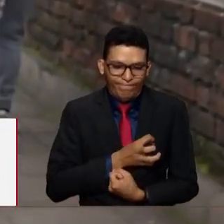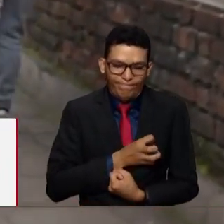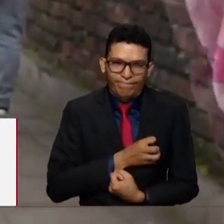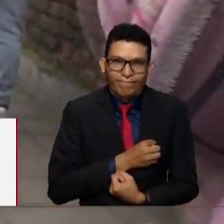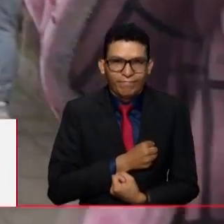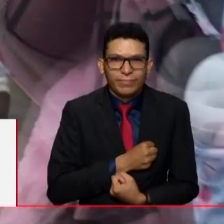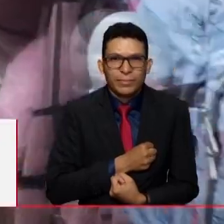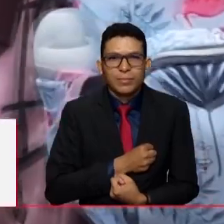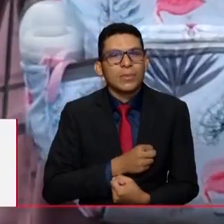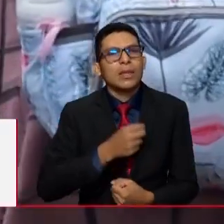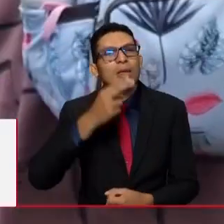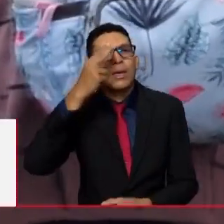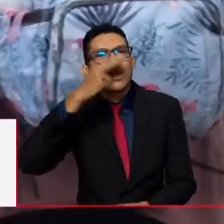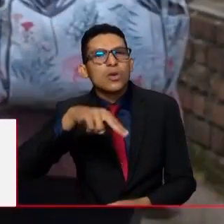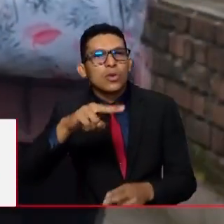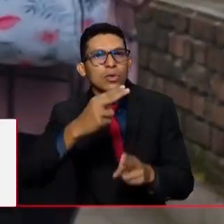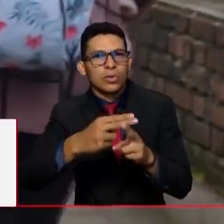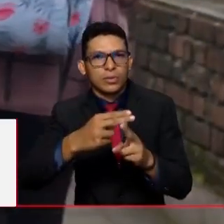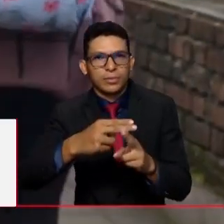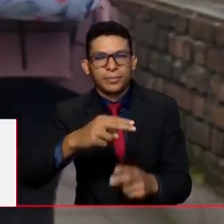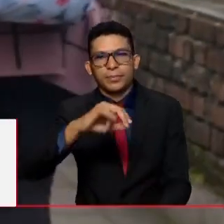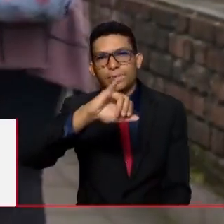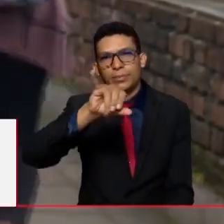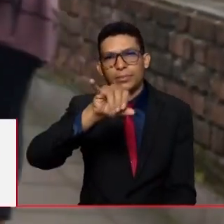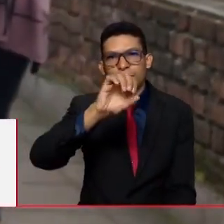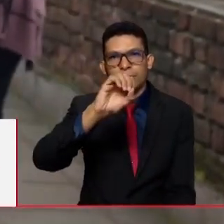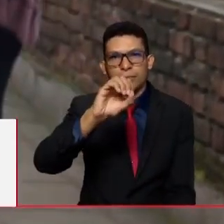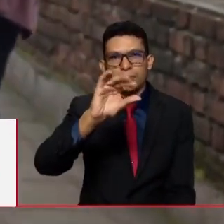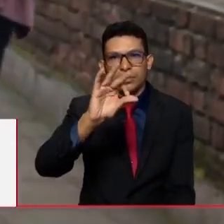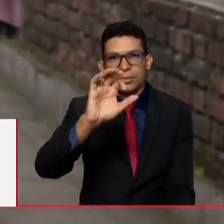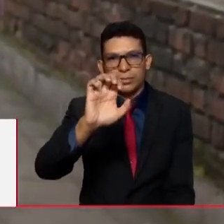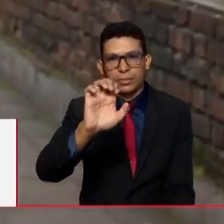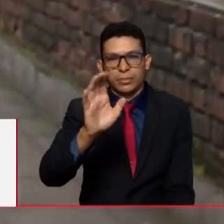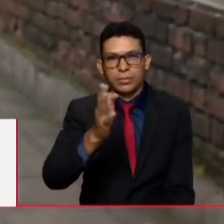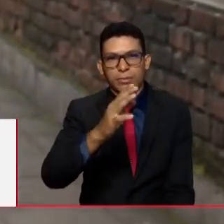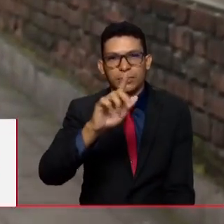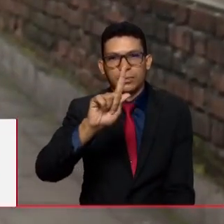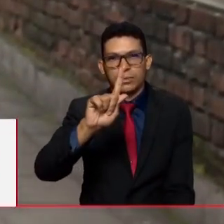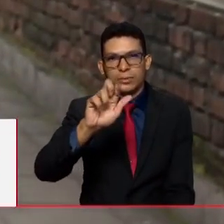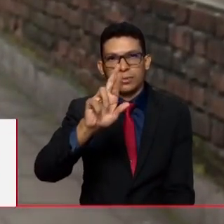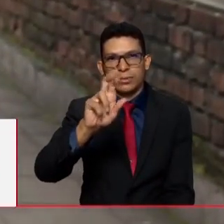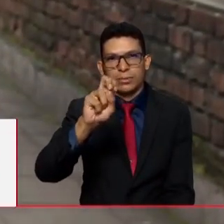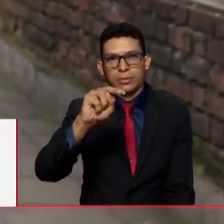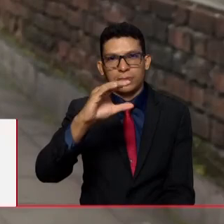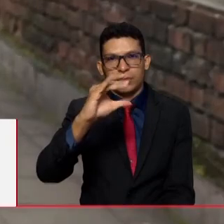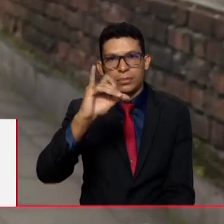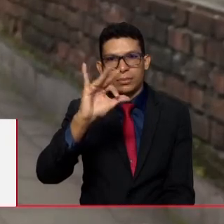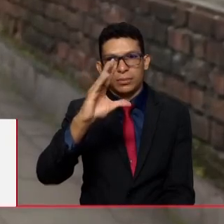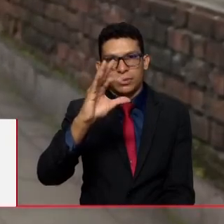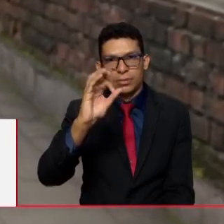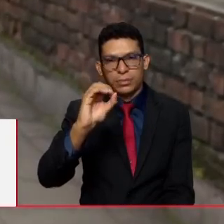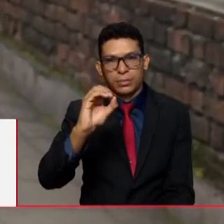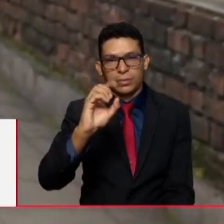¿Cómo se llama su hijo? José Francisco Guerrero. ¿Qué hacía él allá en esa zona?